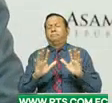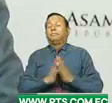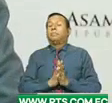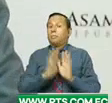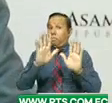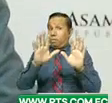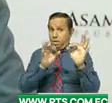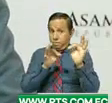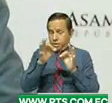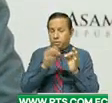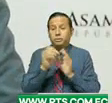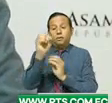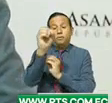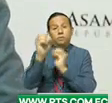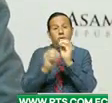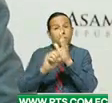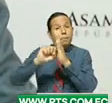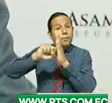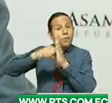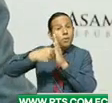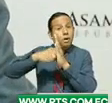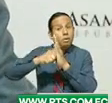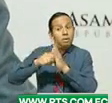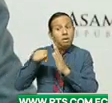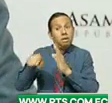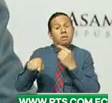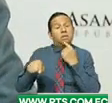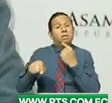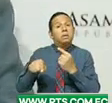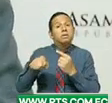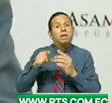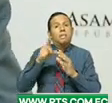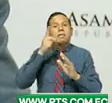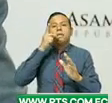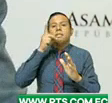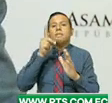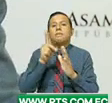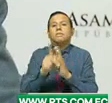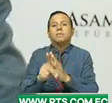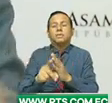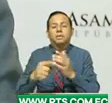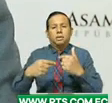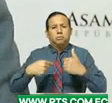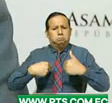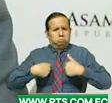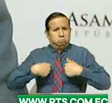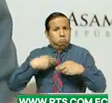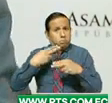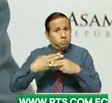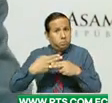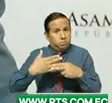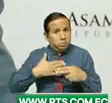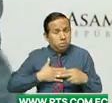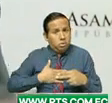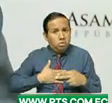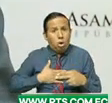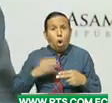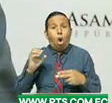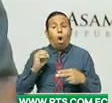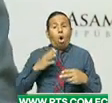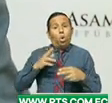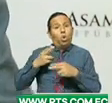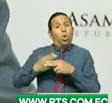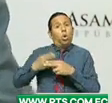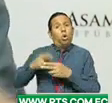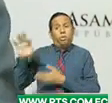del Estado ha presentado la acusación particular. Ahí no está mi nombre y tampoco está el nombre